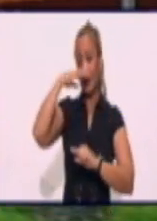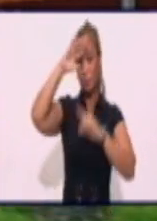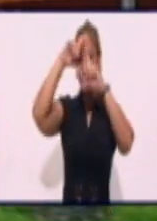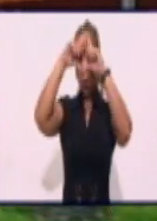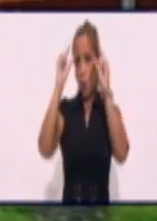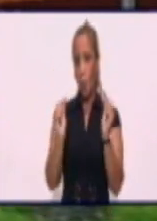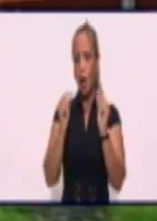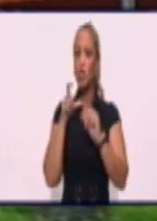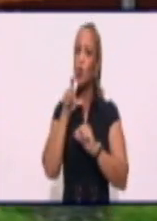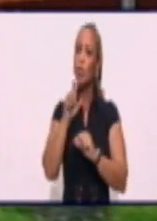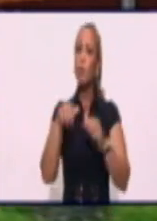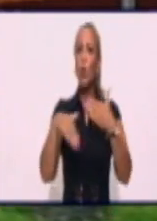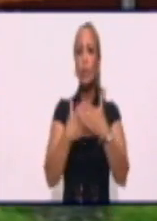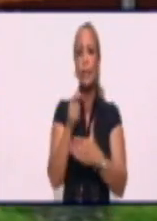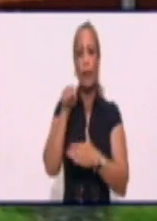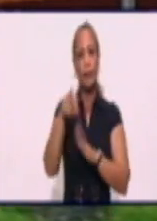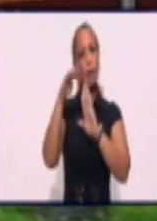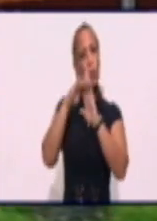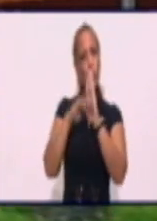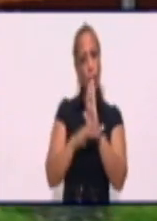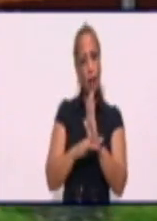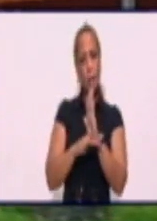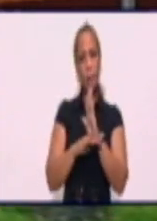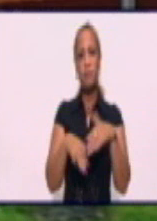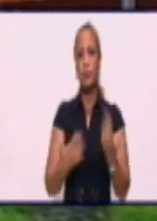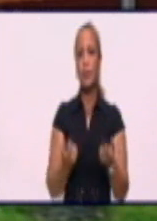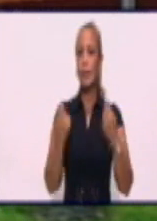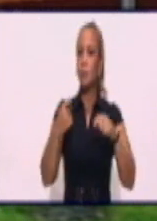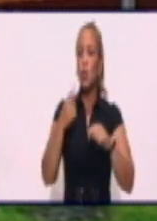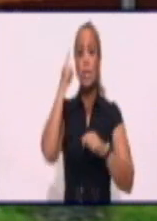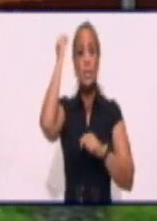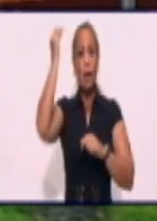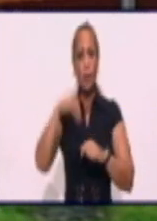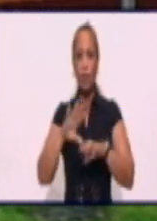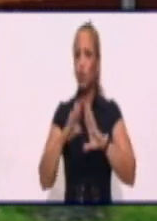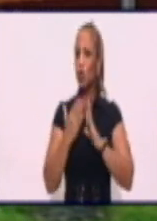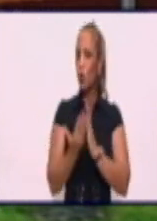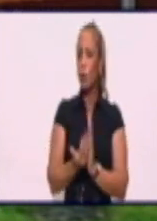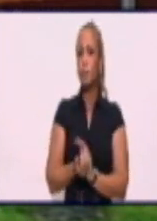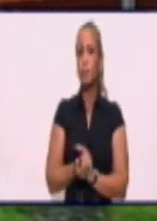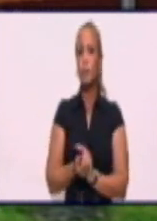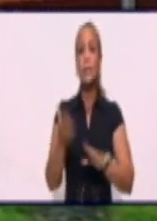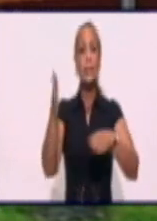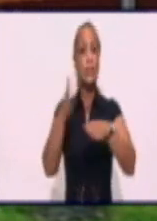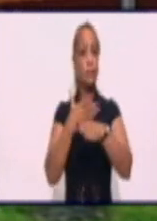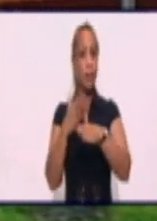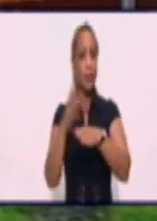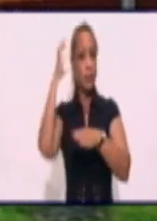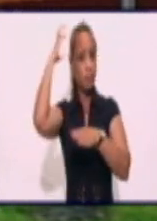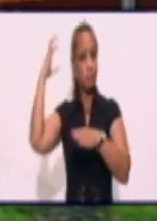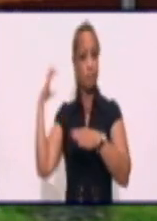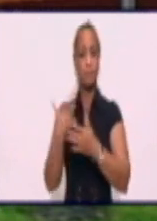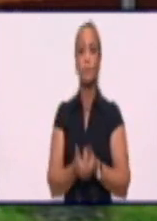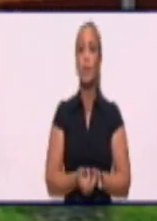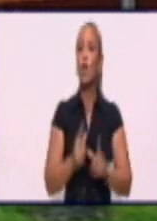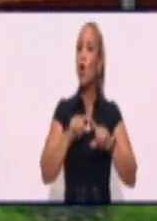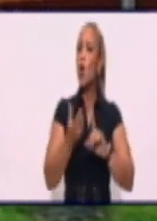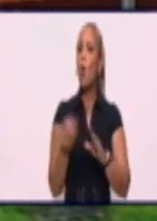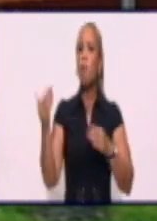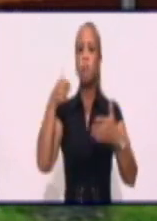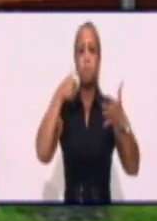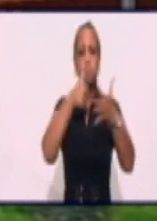este programa hemos tenido a bien conocer de primera mano con diferentes sectores cómo incide